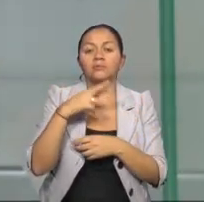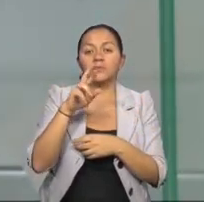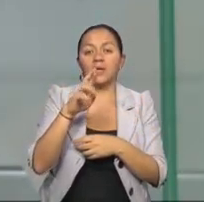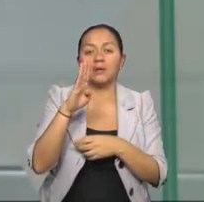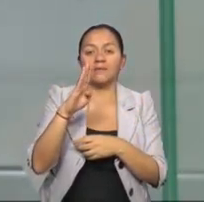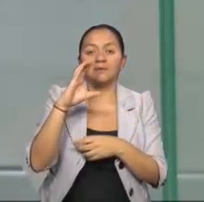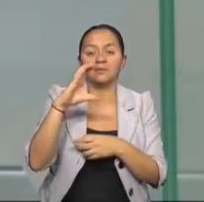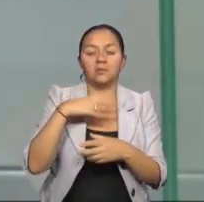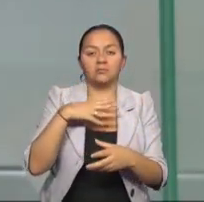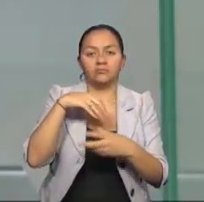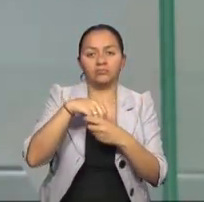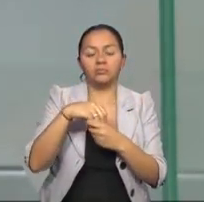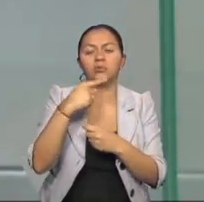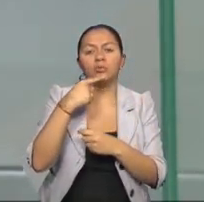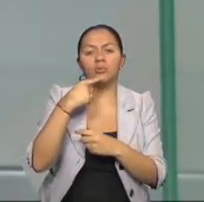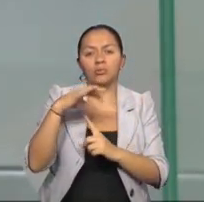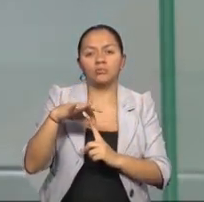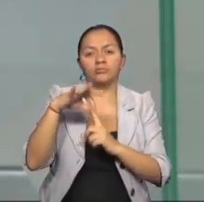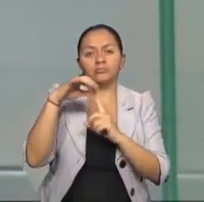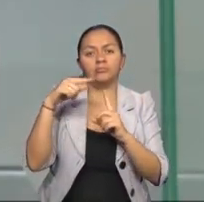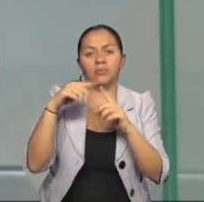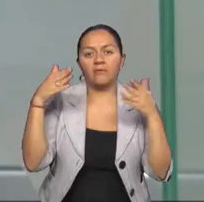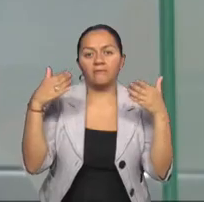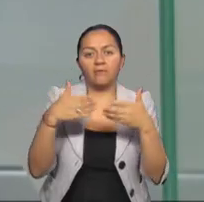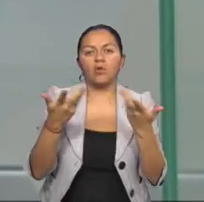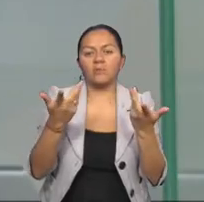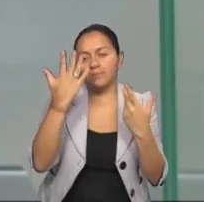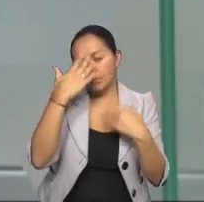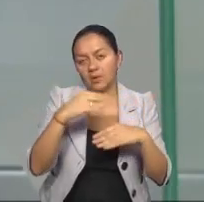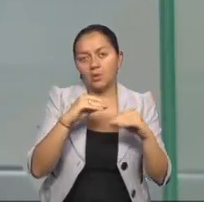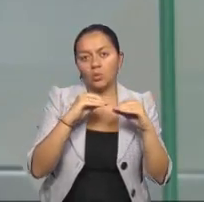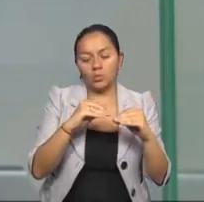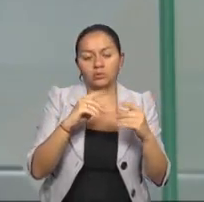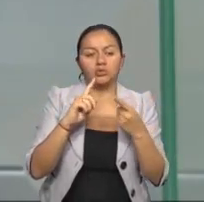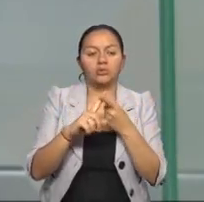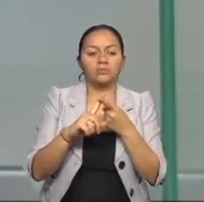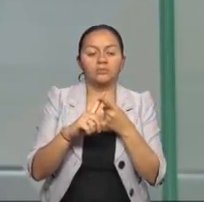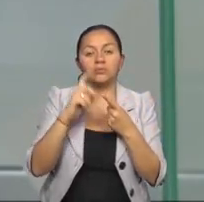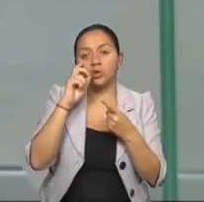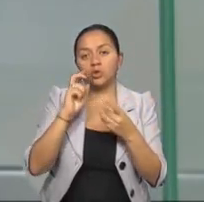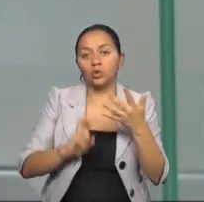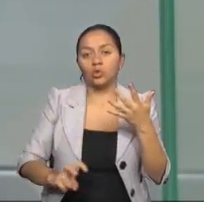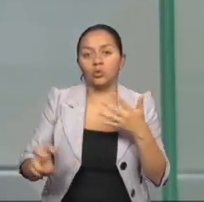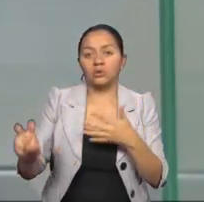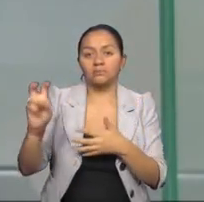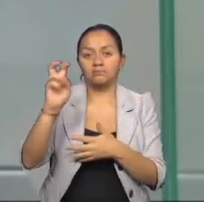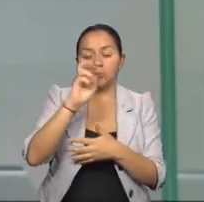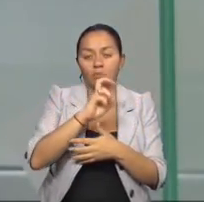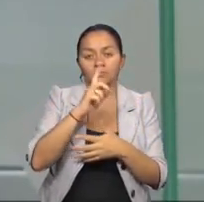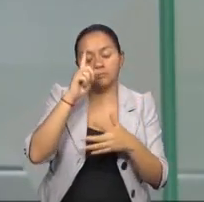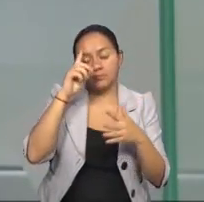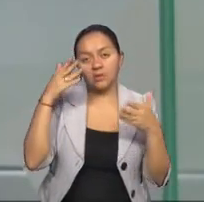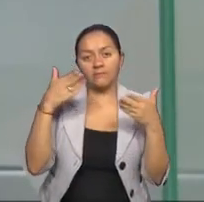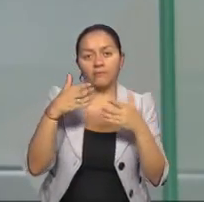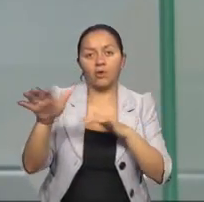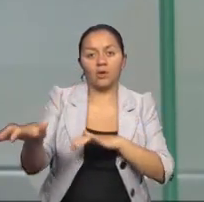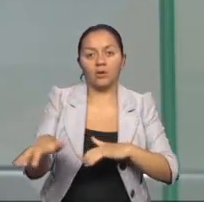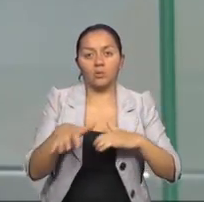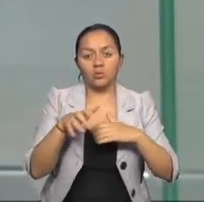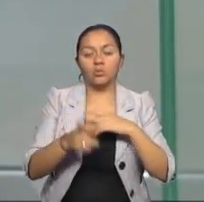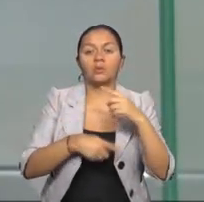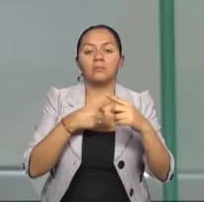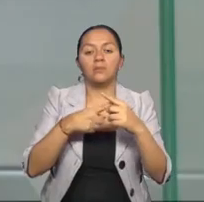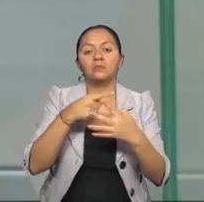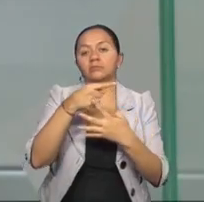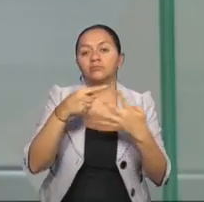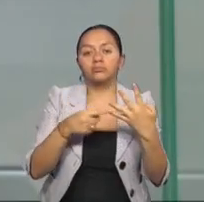basada en la comunidad principalmente con qué enfoque educativo de turismo enfoque en la agricultura en donde